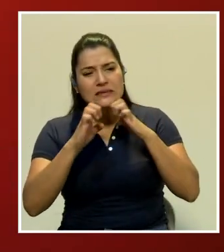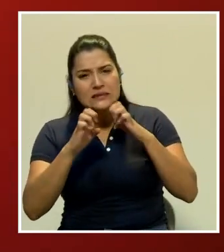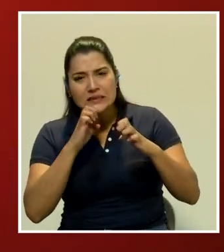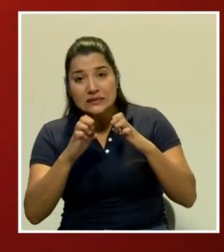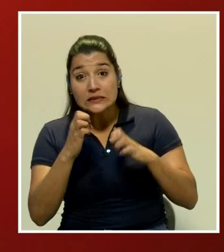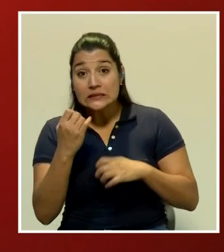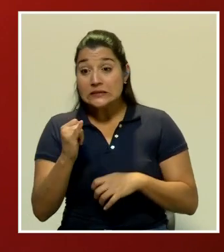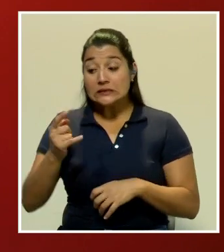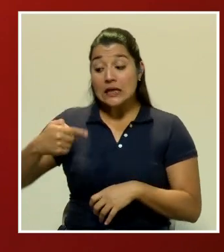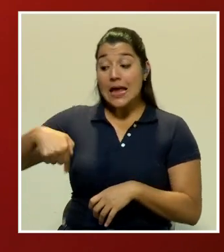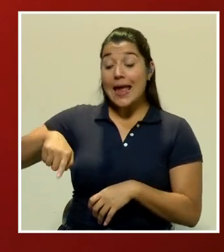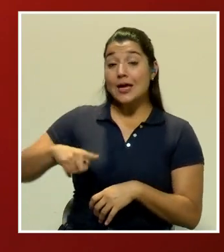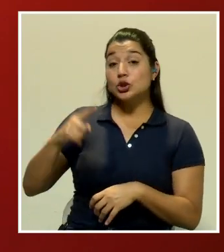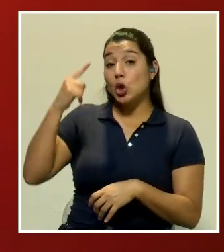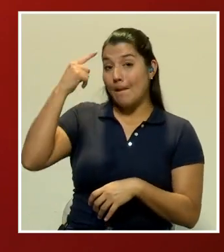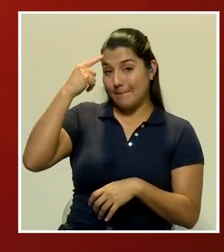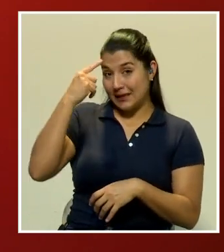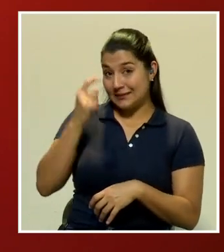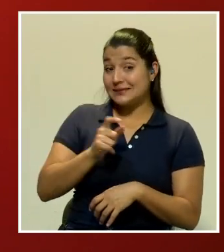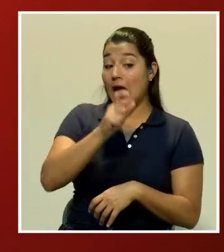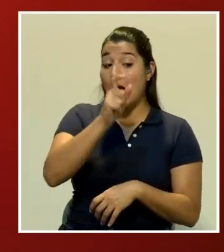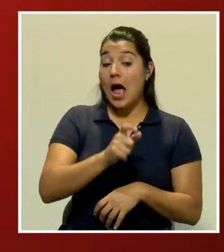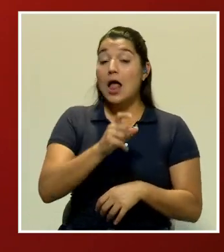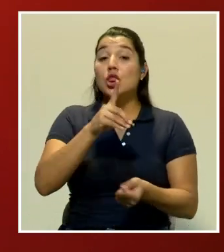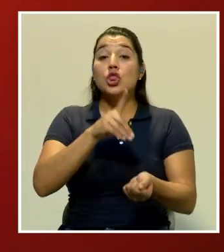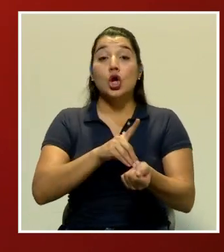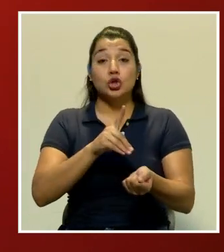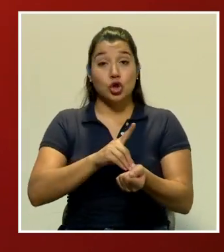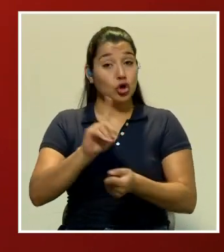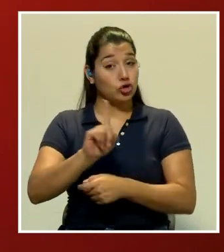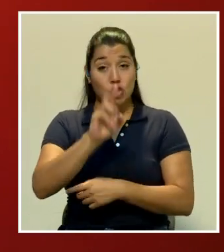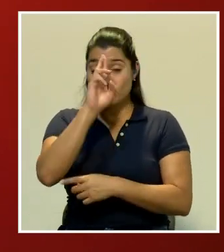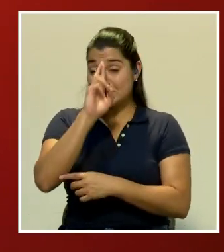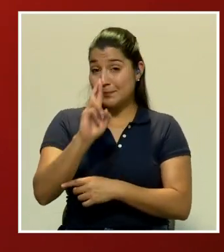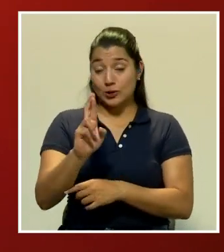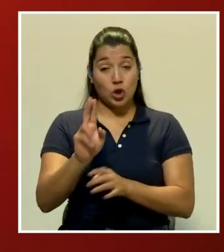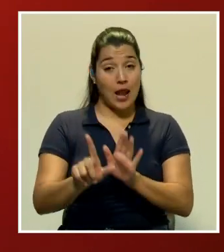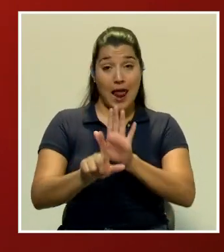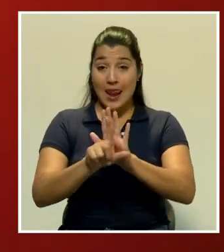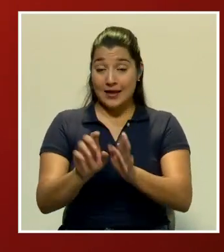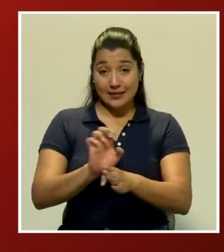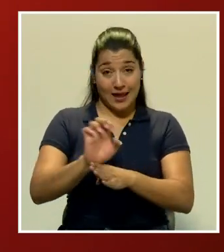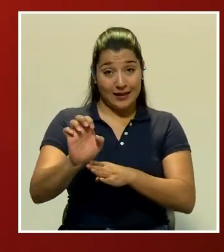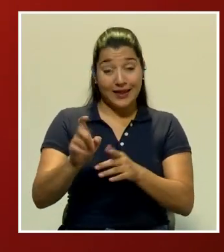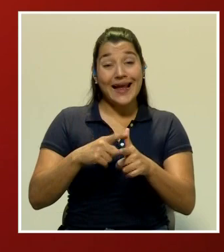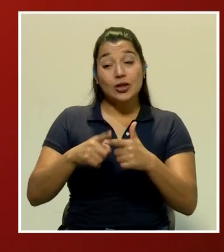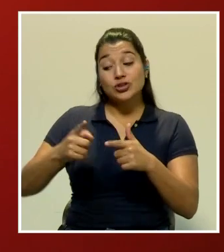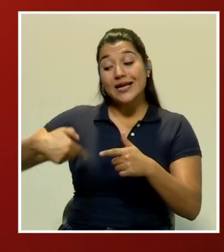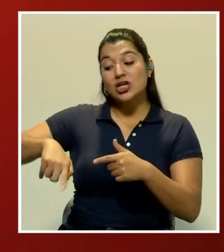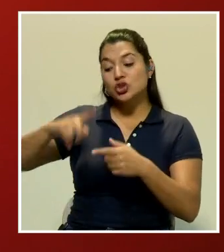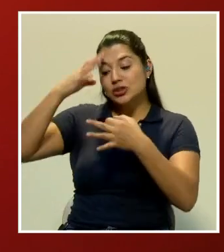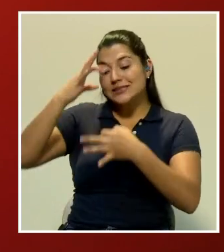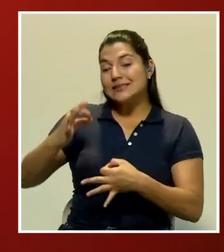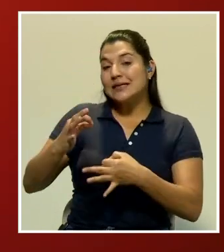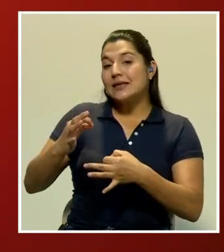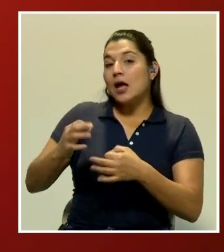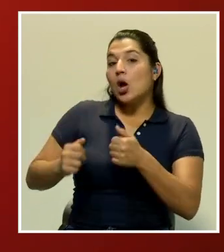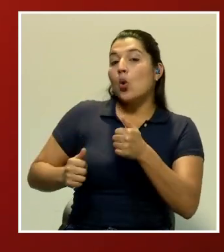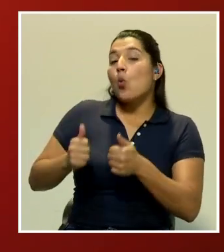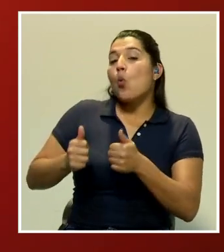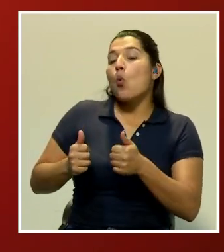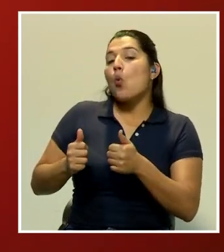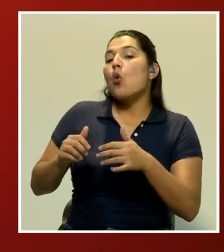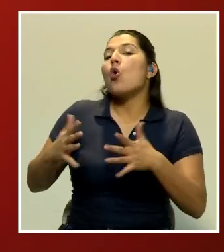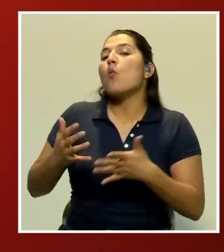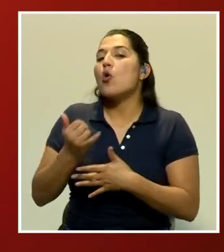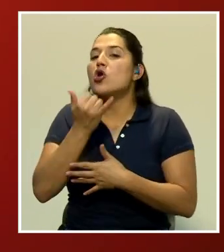ellos consideran que hubo una violación al Código de Ética, determinan qué nivel de gravedad es esa violación, que puede ser